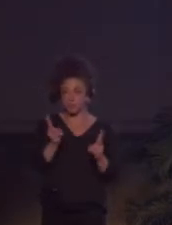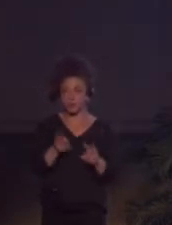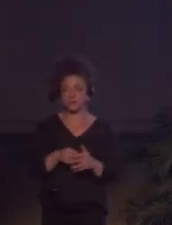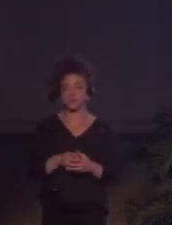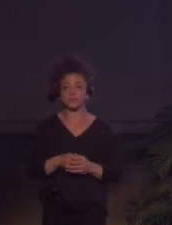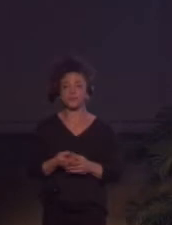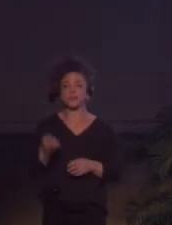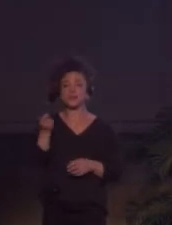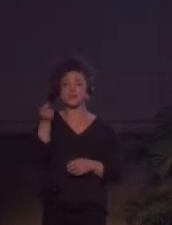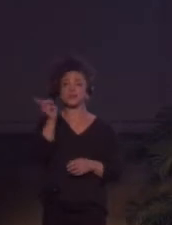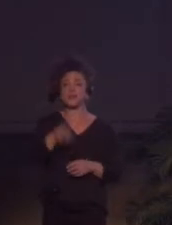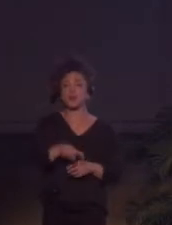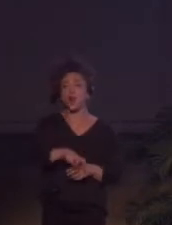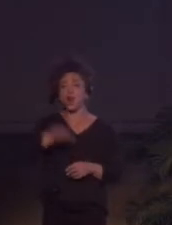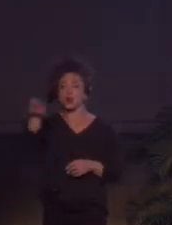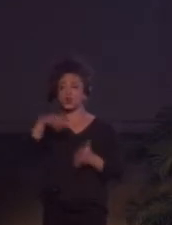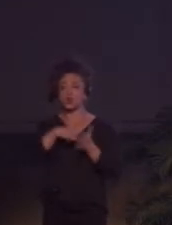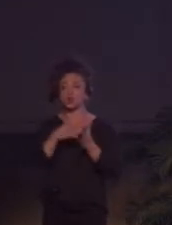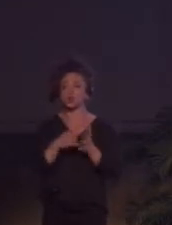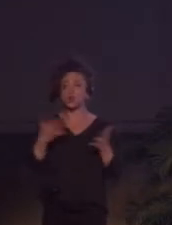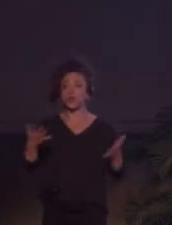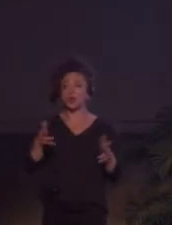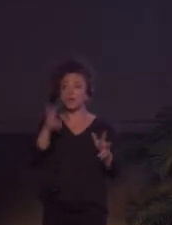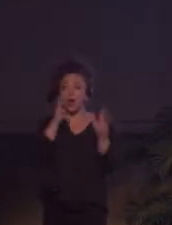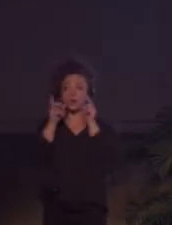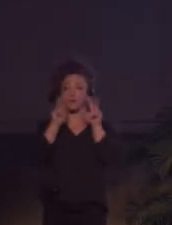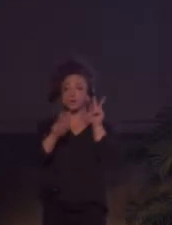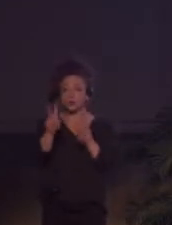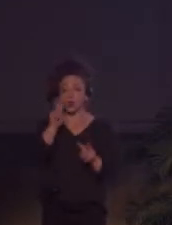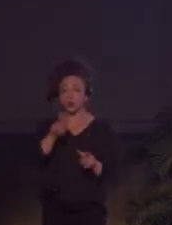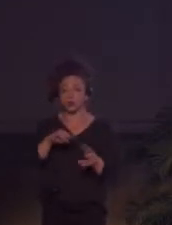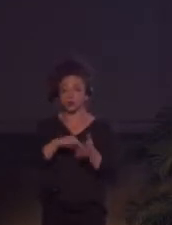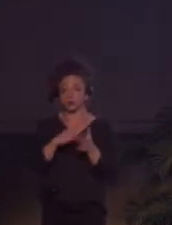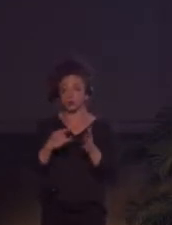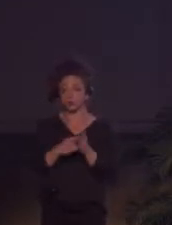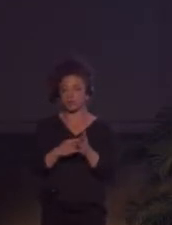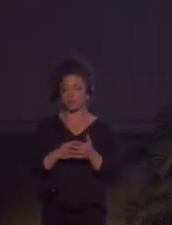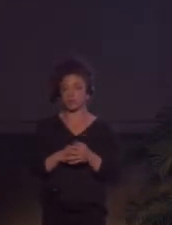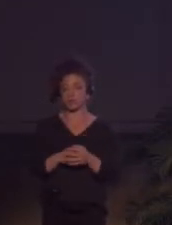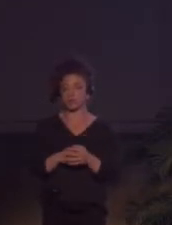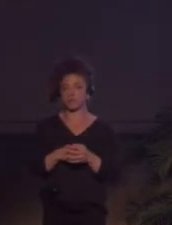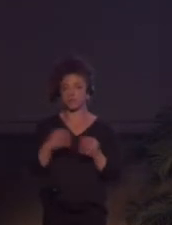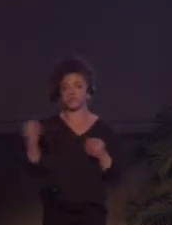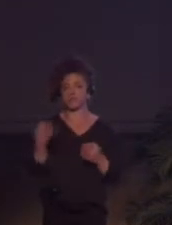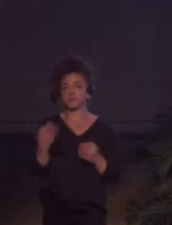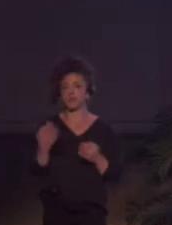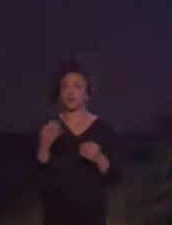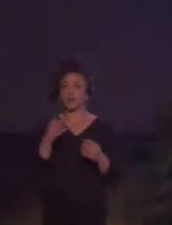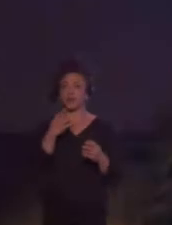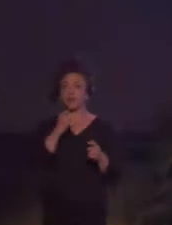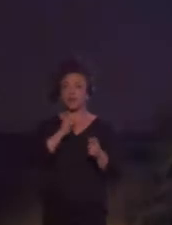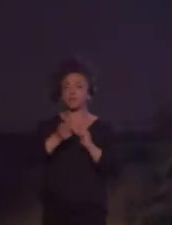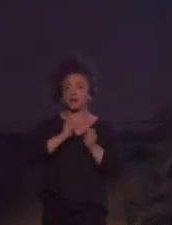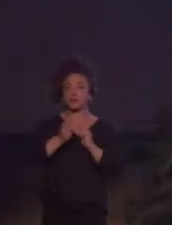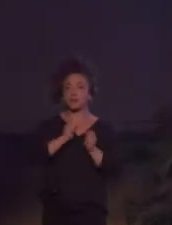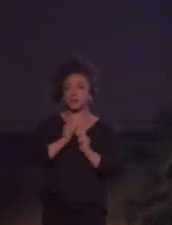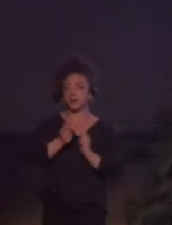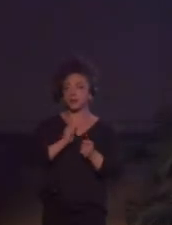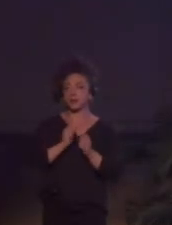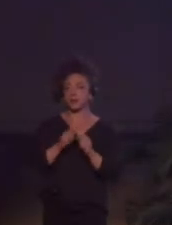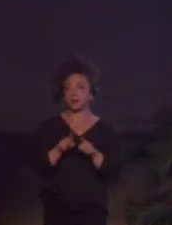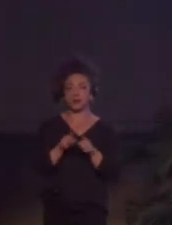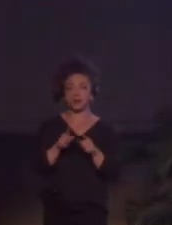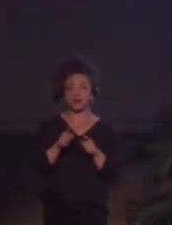ikusentzuneko proiektu bat izan zela elkarrizketa ezberdinak egitea Euskal Herriko eragile antiespezistei, eta